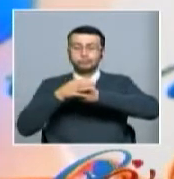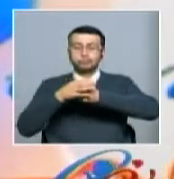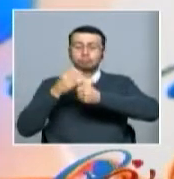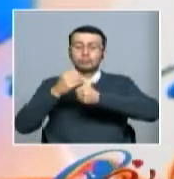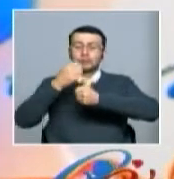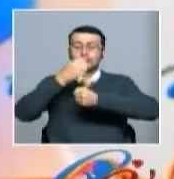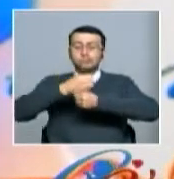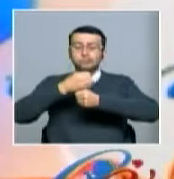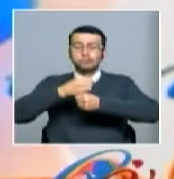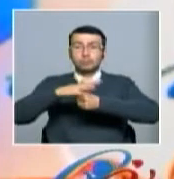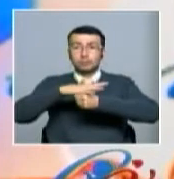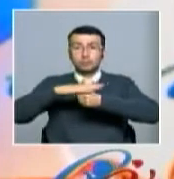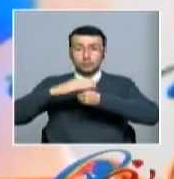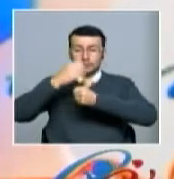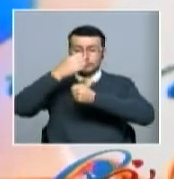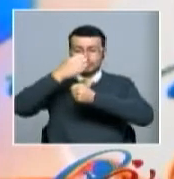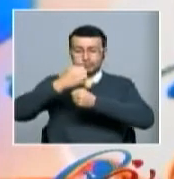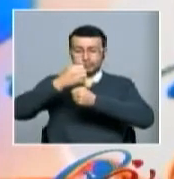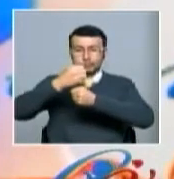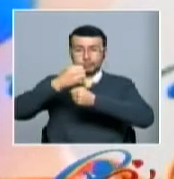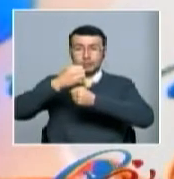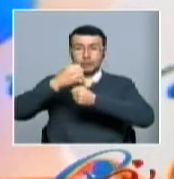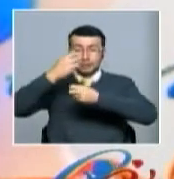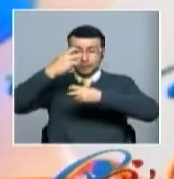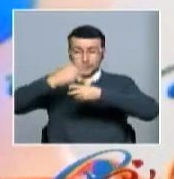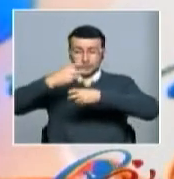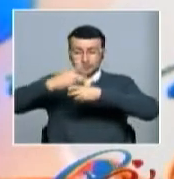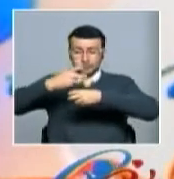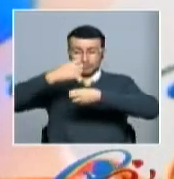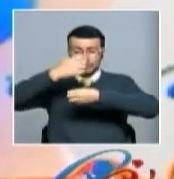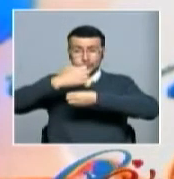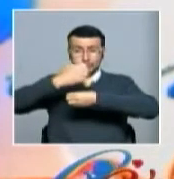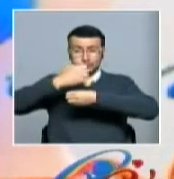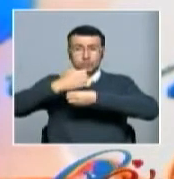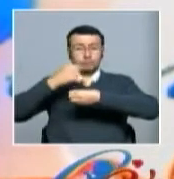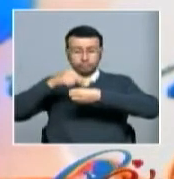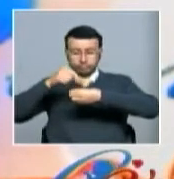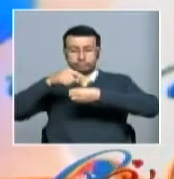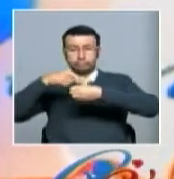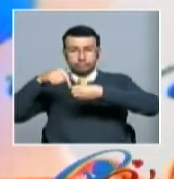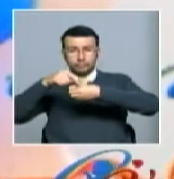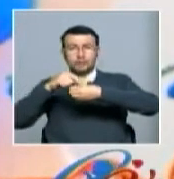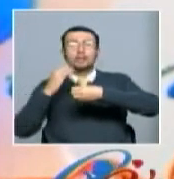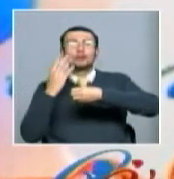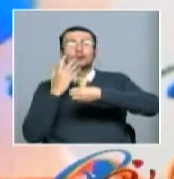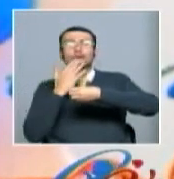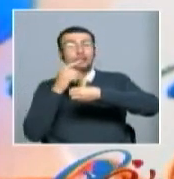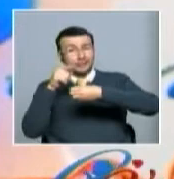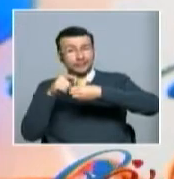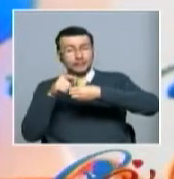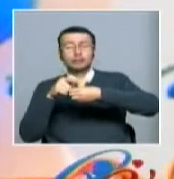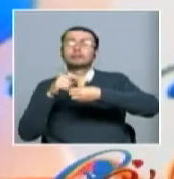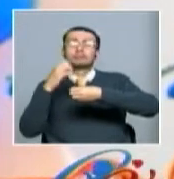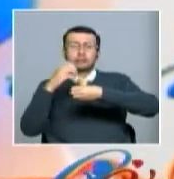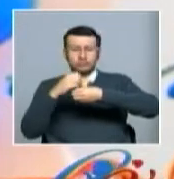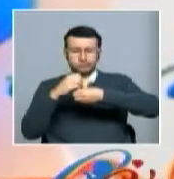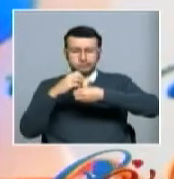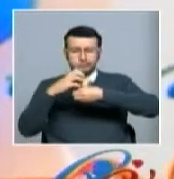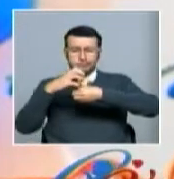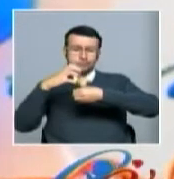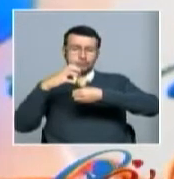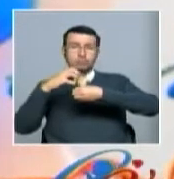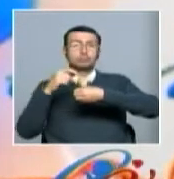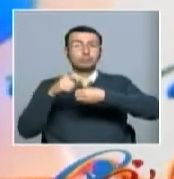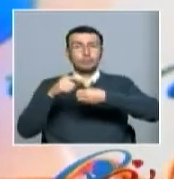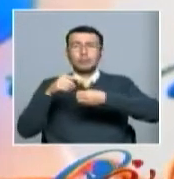fuerte que retiene al núcleo pulposo. El núcleo pulposo realmente es el que se hernia. El clarito. Exactamente. Es de